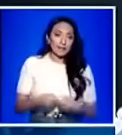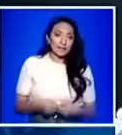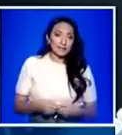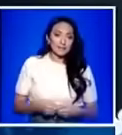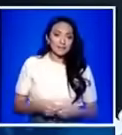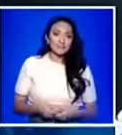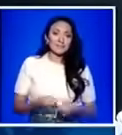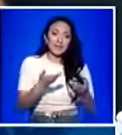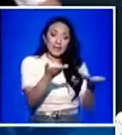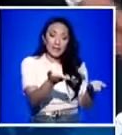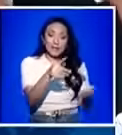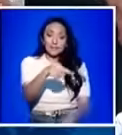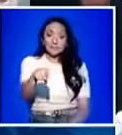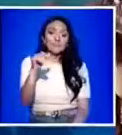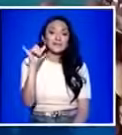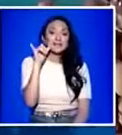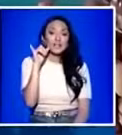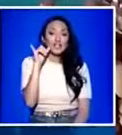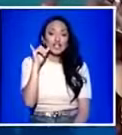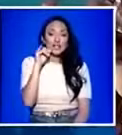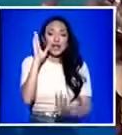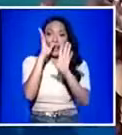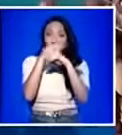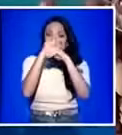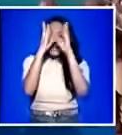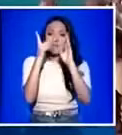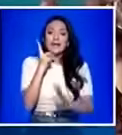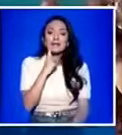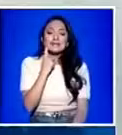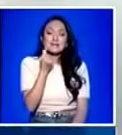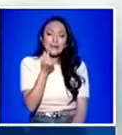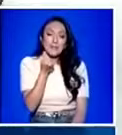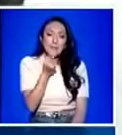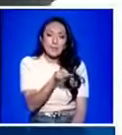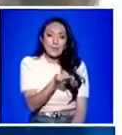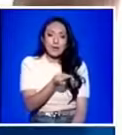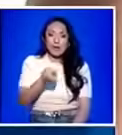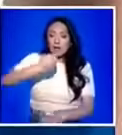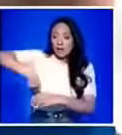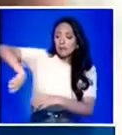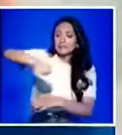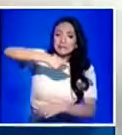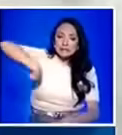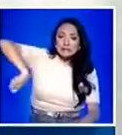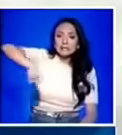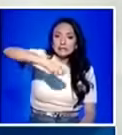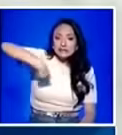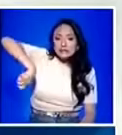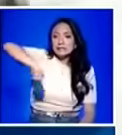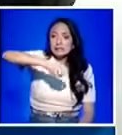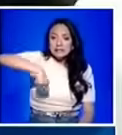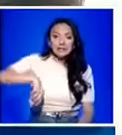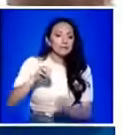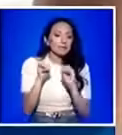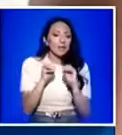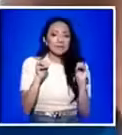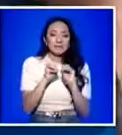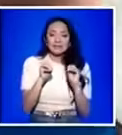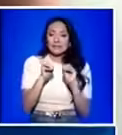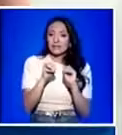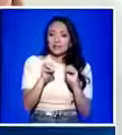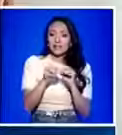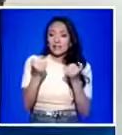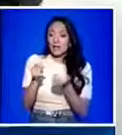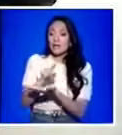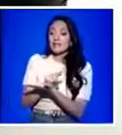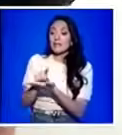esta manera en Sangolquí se vivió una mañana de sabor. La mamá cuchara nunca dejó de moverse en esta olla gigante. Y así nos alistamos para